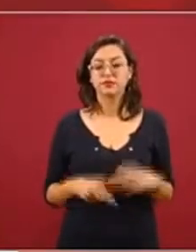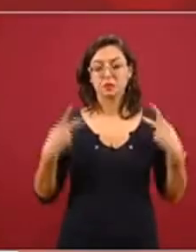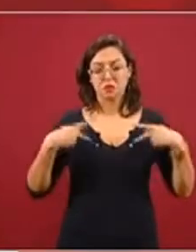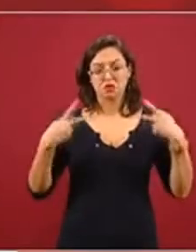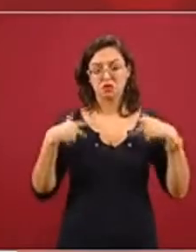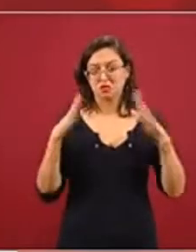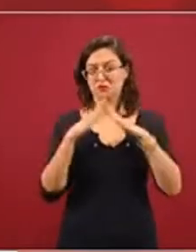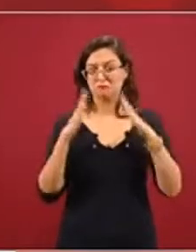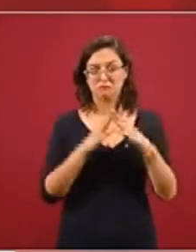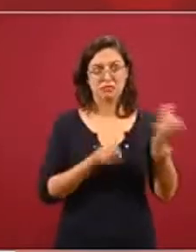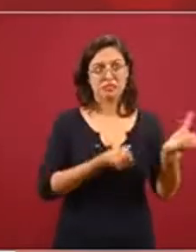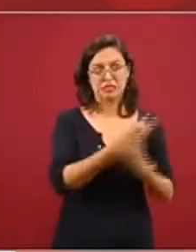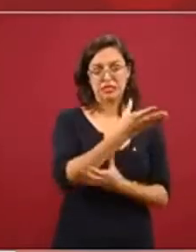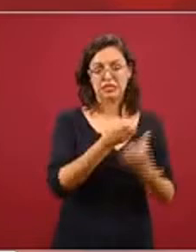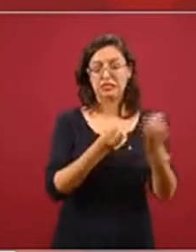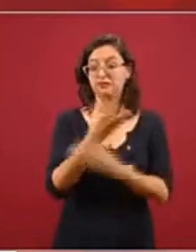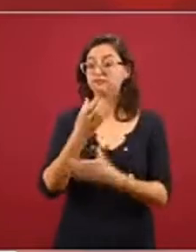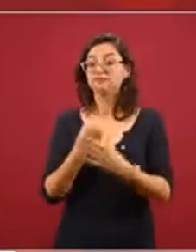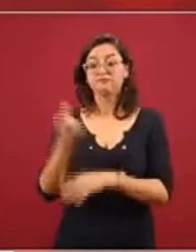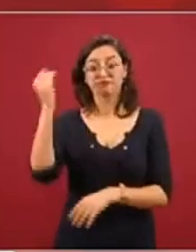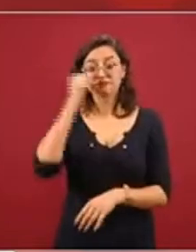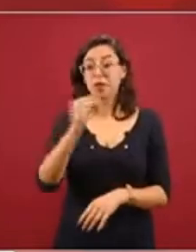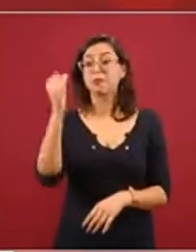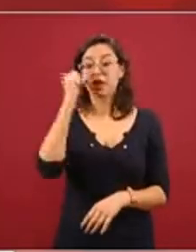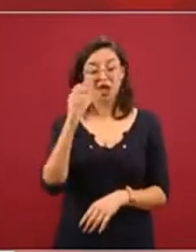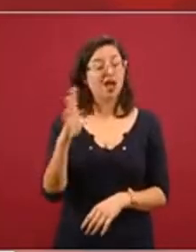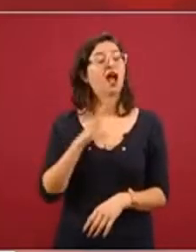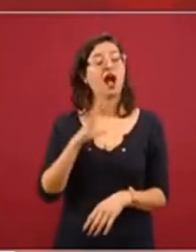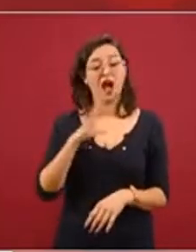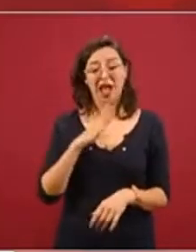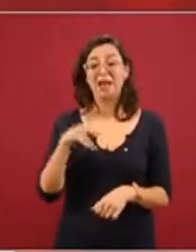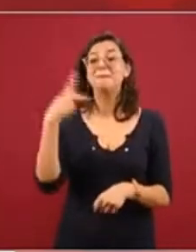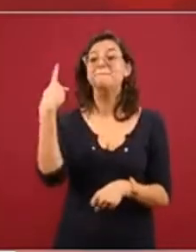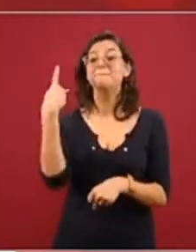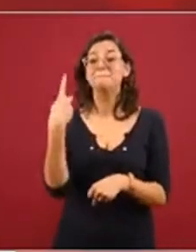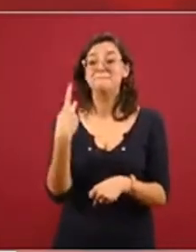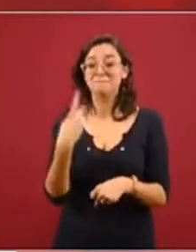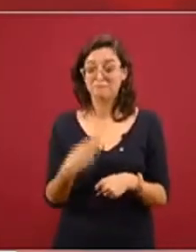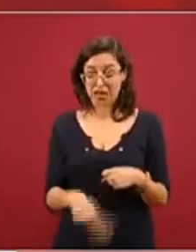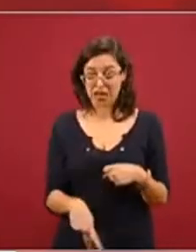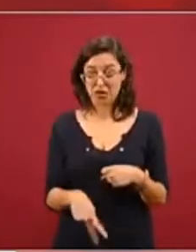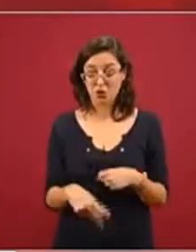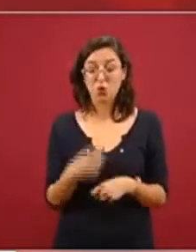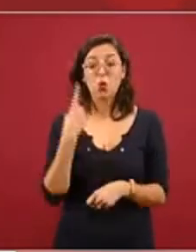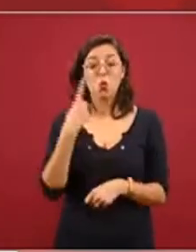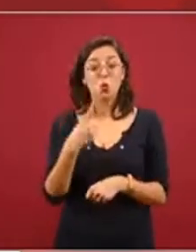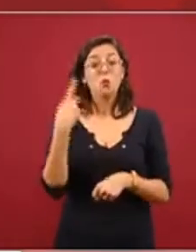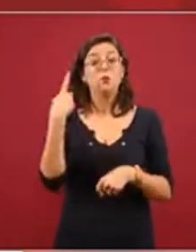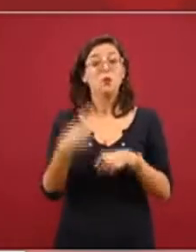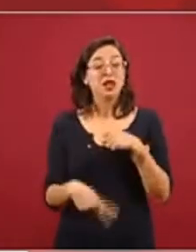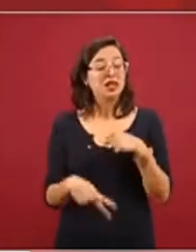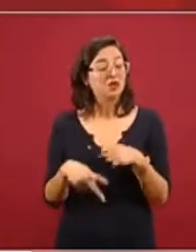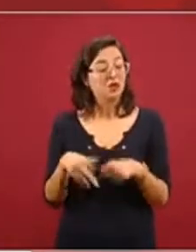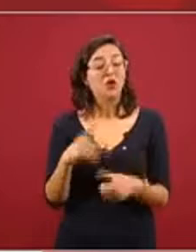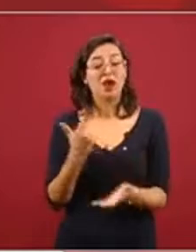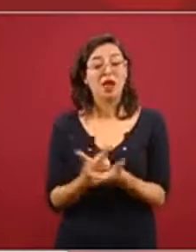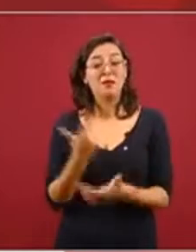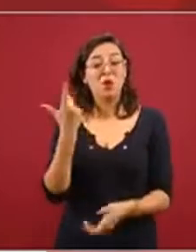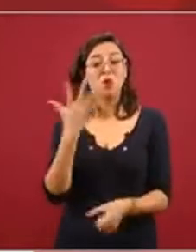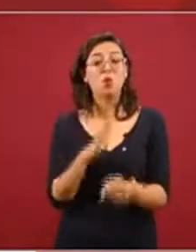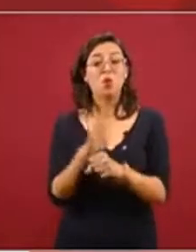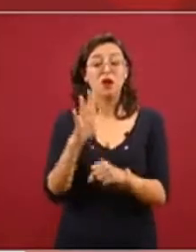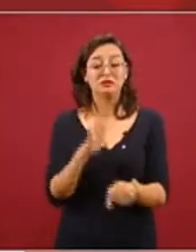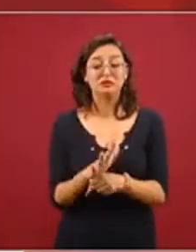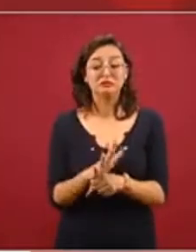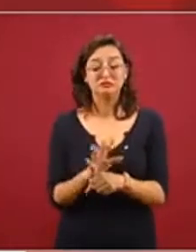Y eso en todo momento implica riesgos y un riesgo claro y directo es la posibilidad de